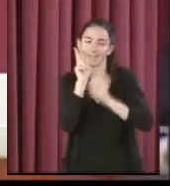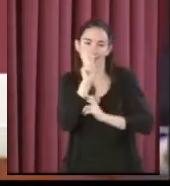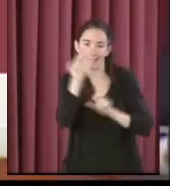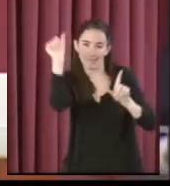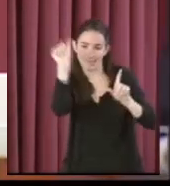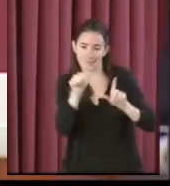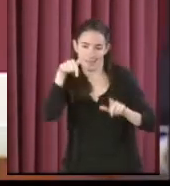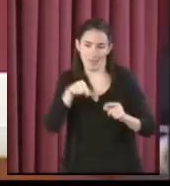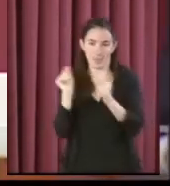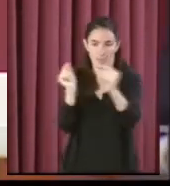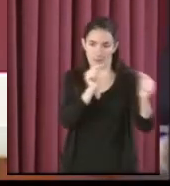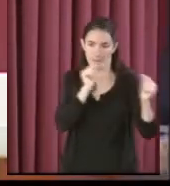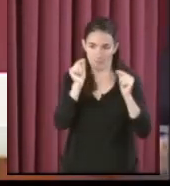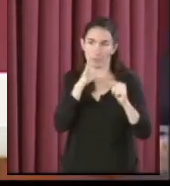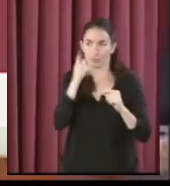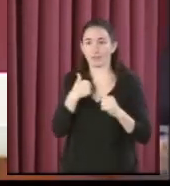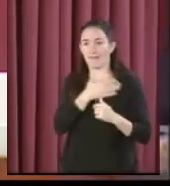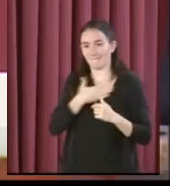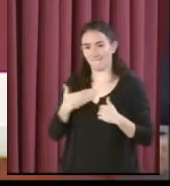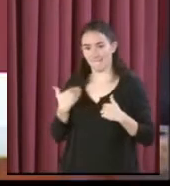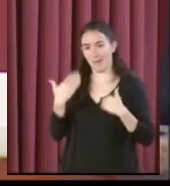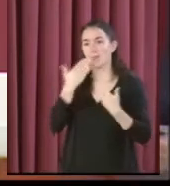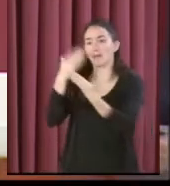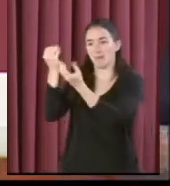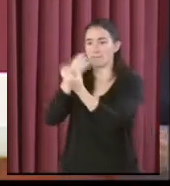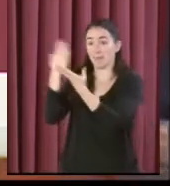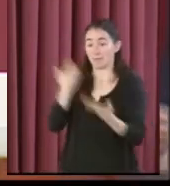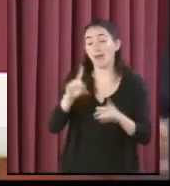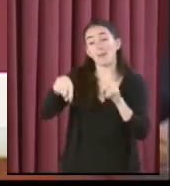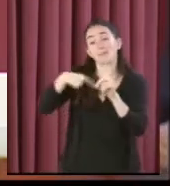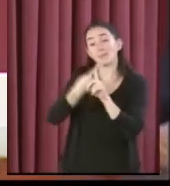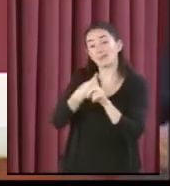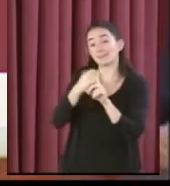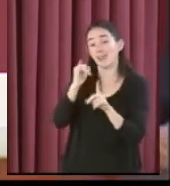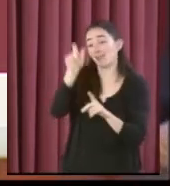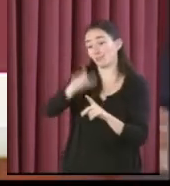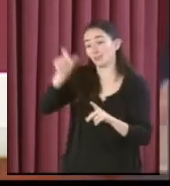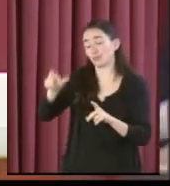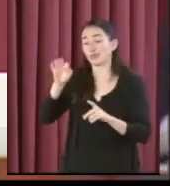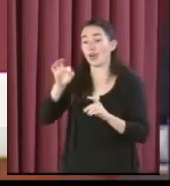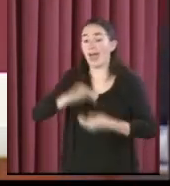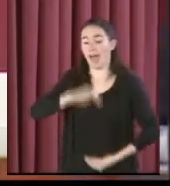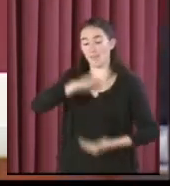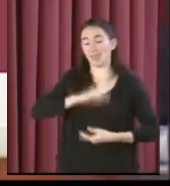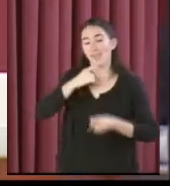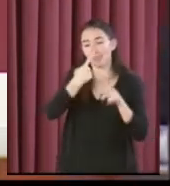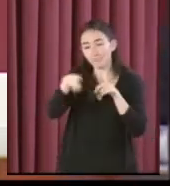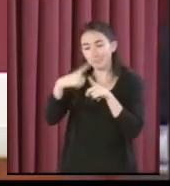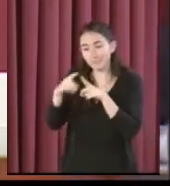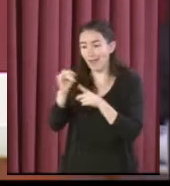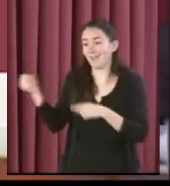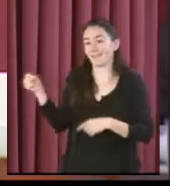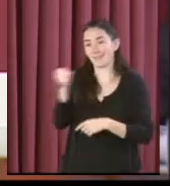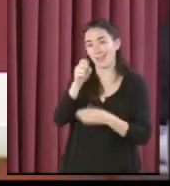también a todas aquellas personas con otras capacidades que nos siguen mediante el sistema de videointerpretación en lengua de signos. Y